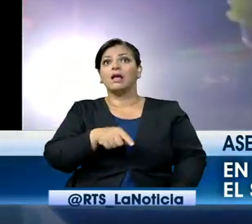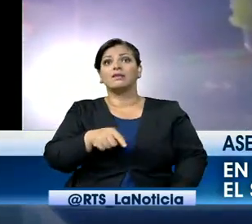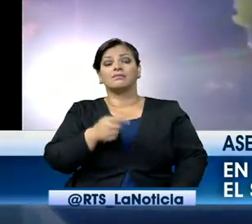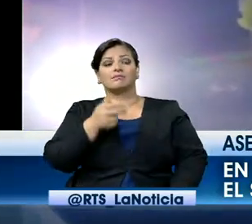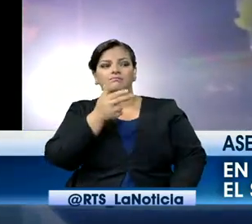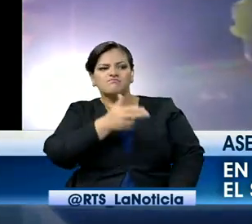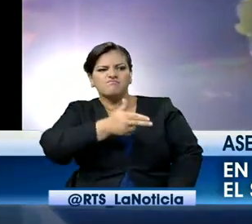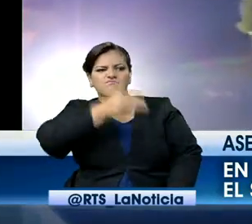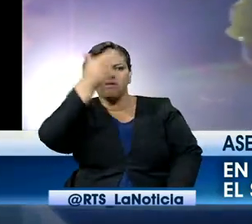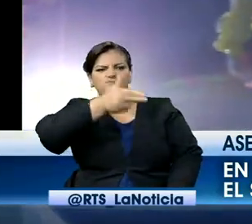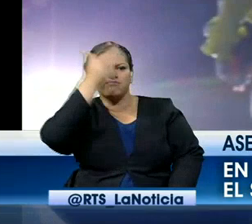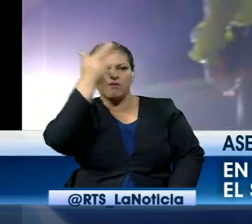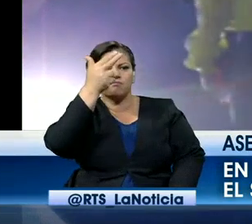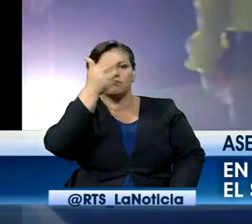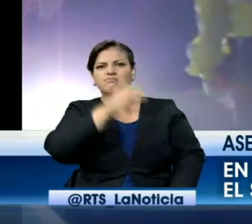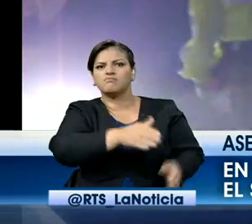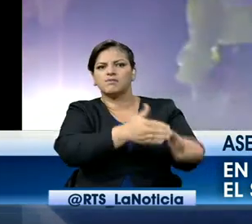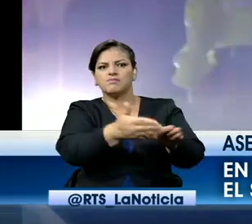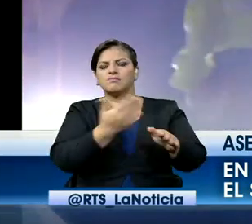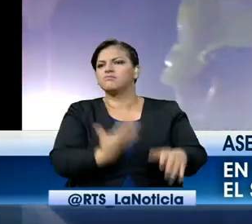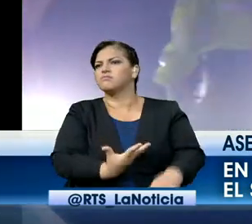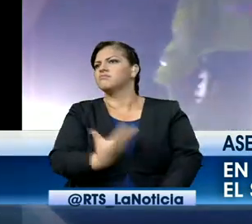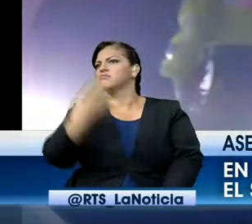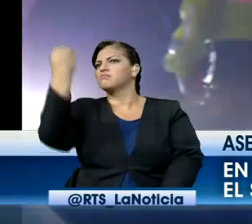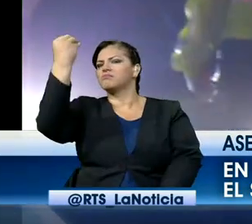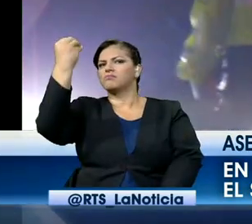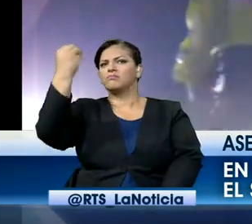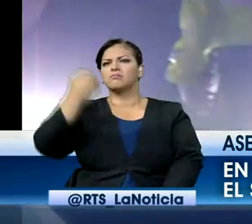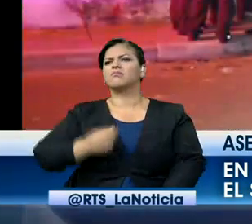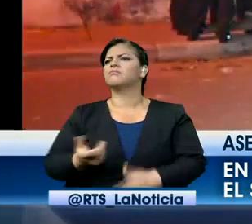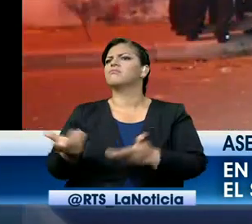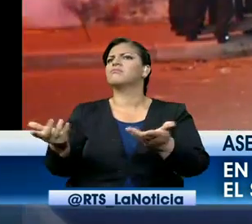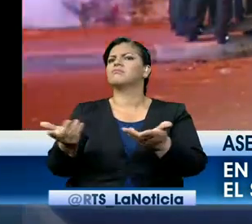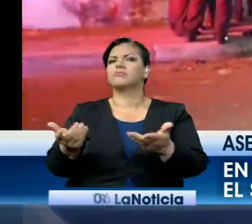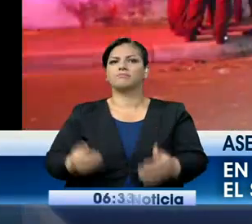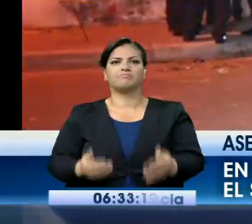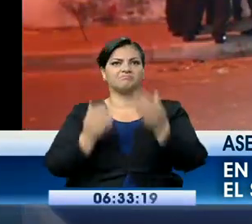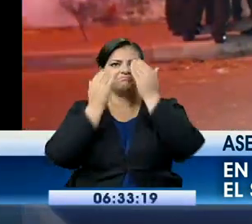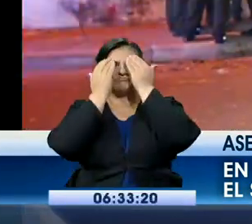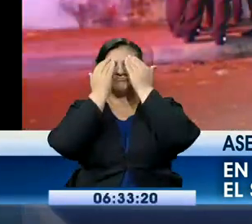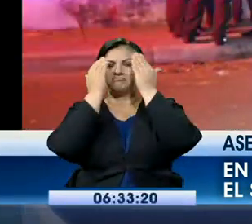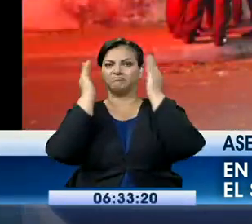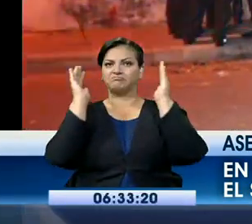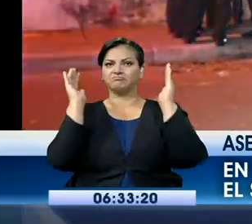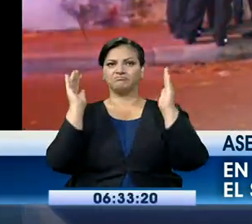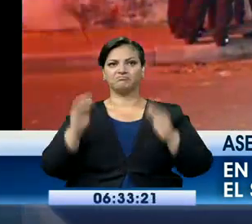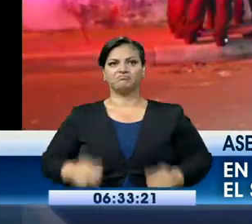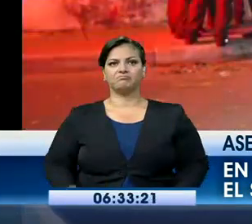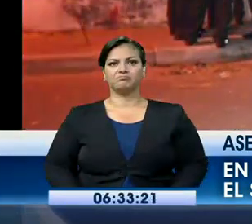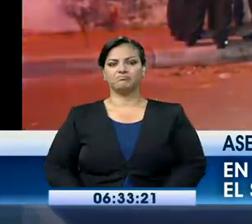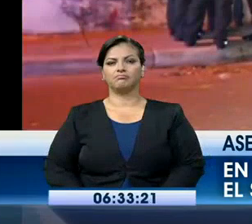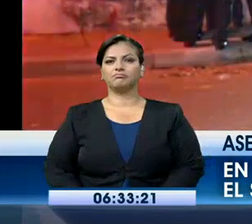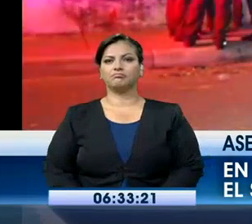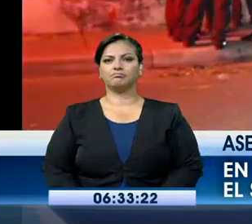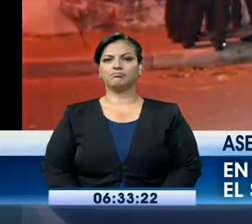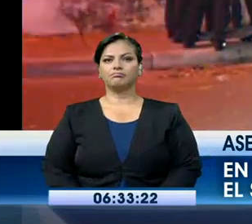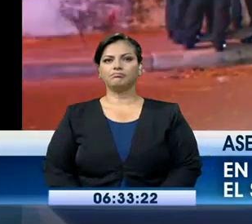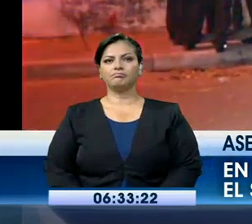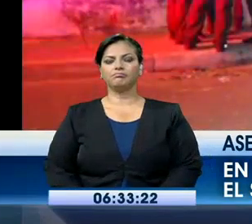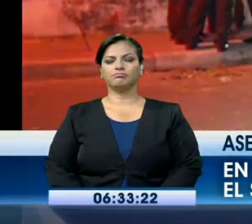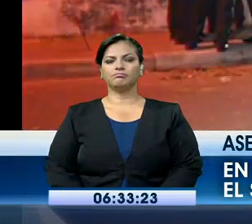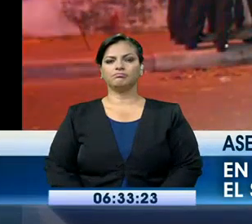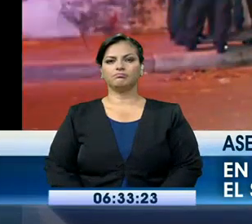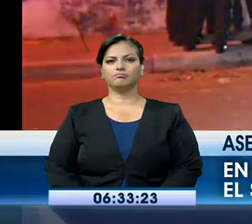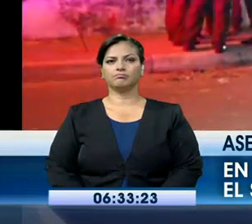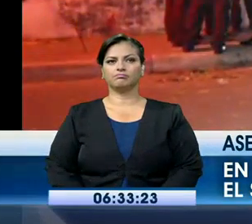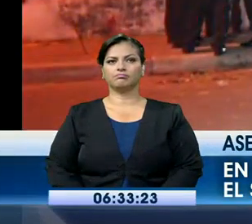se alejaron del automotor con rumbo desconocido. El doble crimen se produjo en la